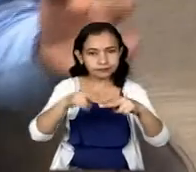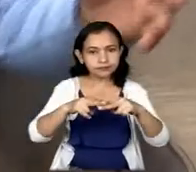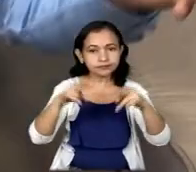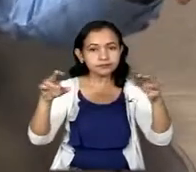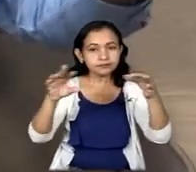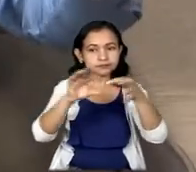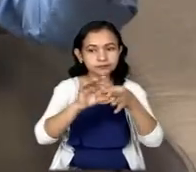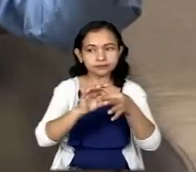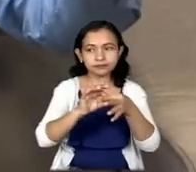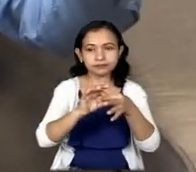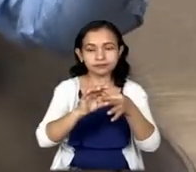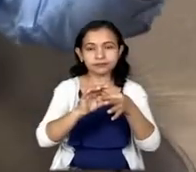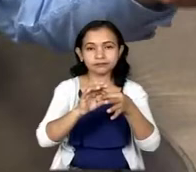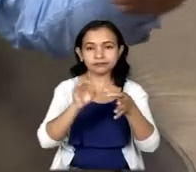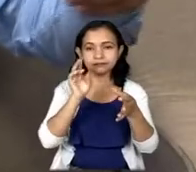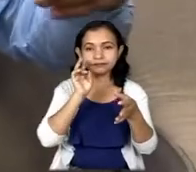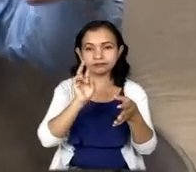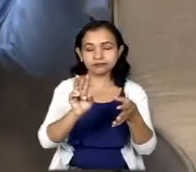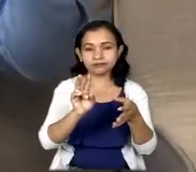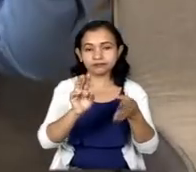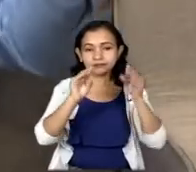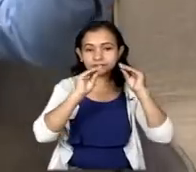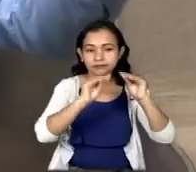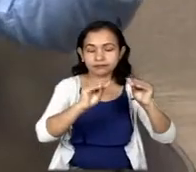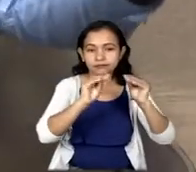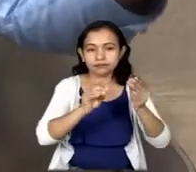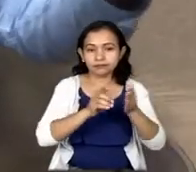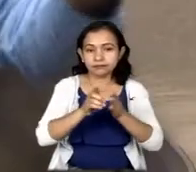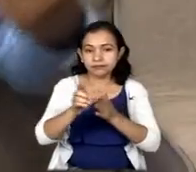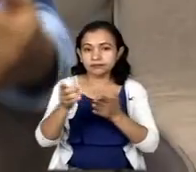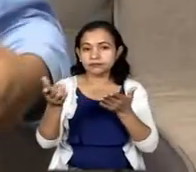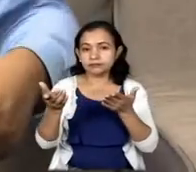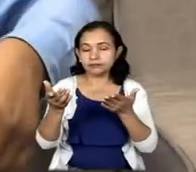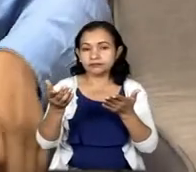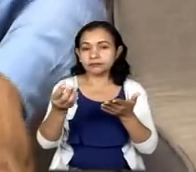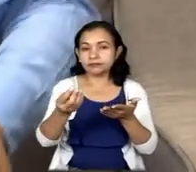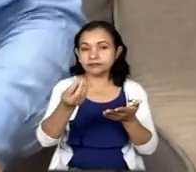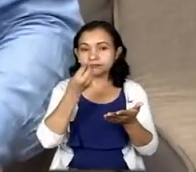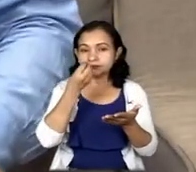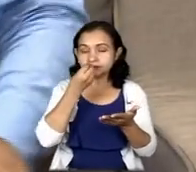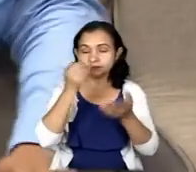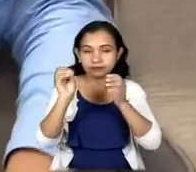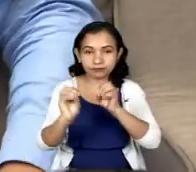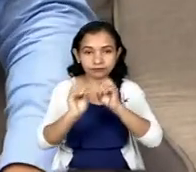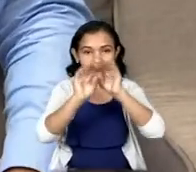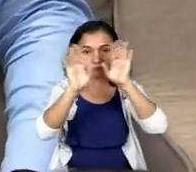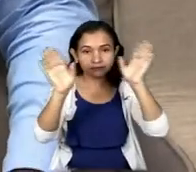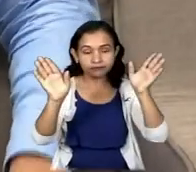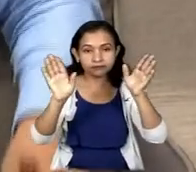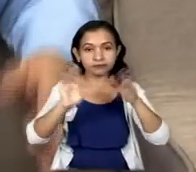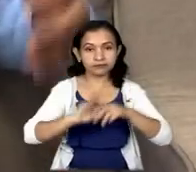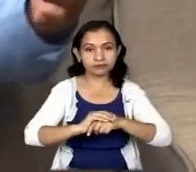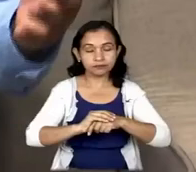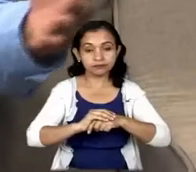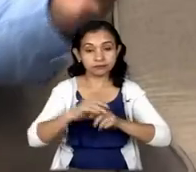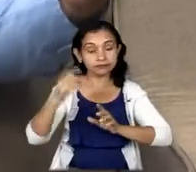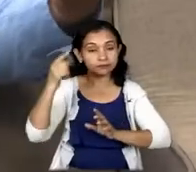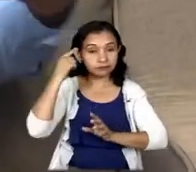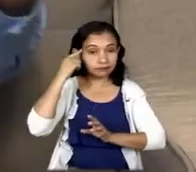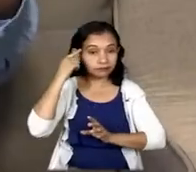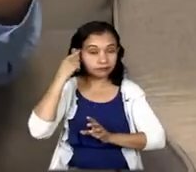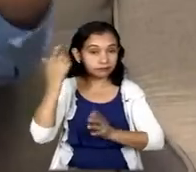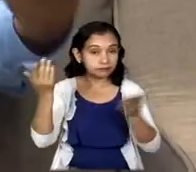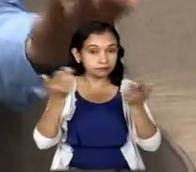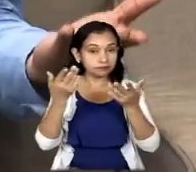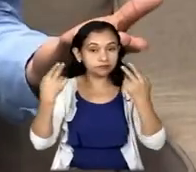intrínsecamente ligados. Y ahí vienen, por ejemplo, las rutas educativas, viene, por ejemplo, lo de la merienda escolar reforzada. Y yo me imagino lo complejo